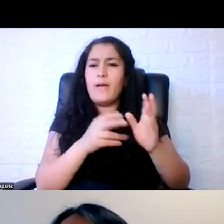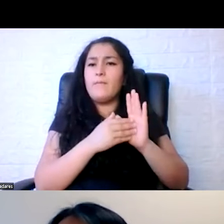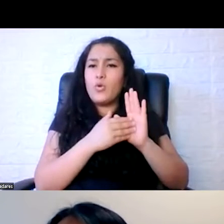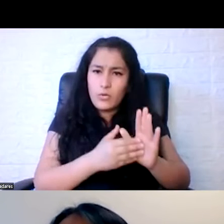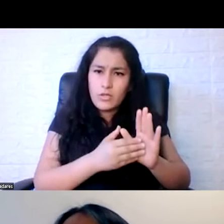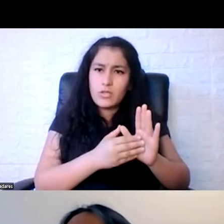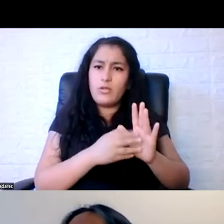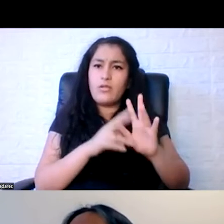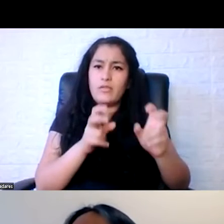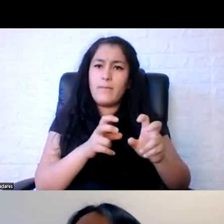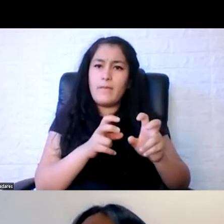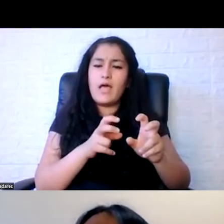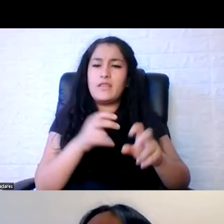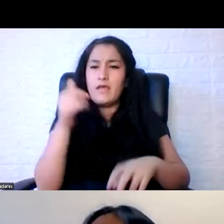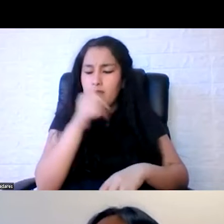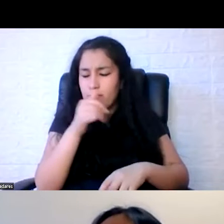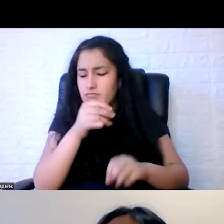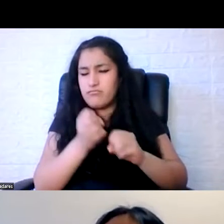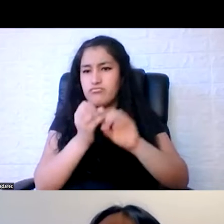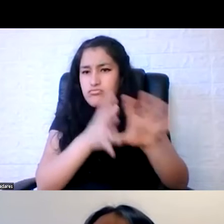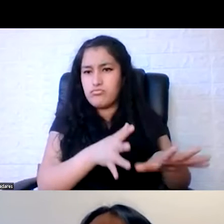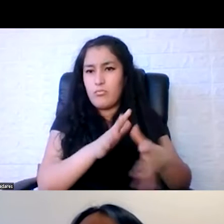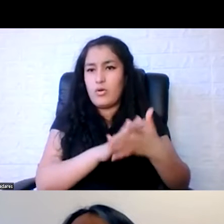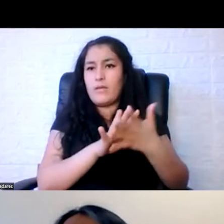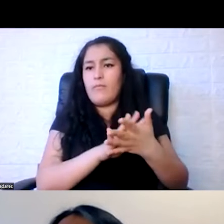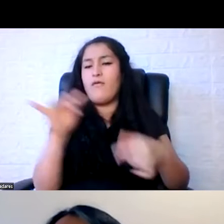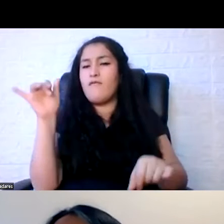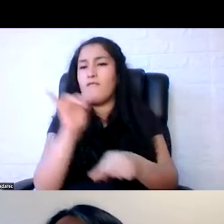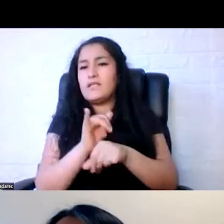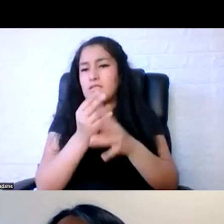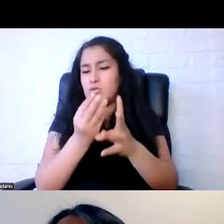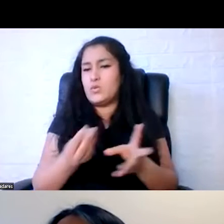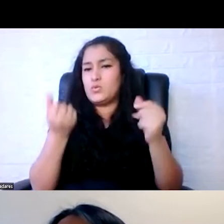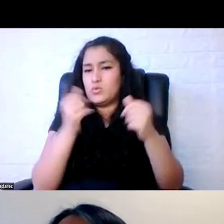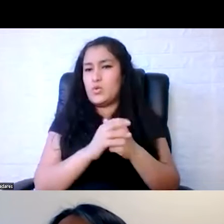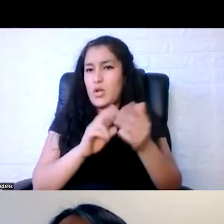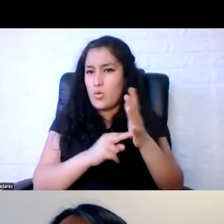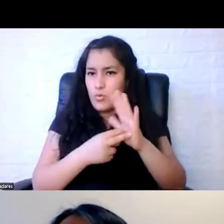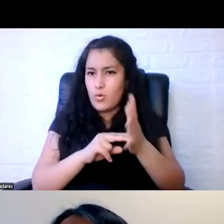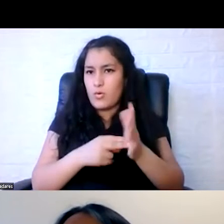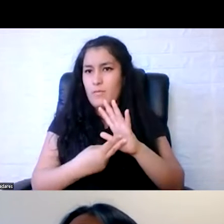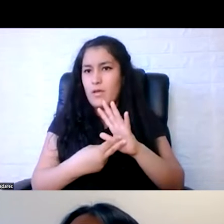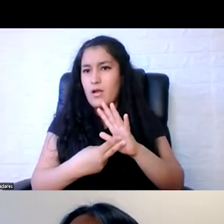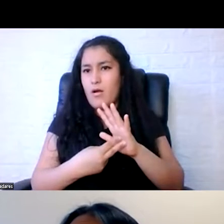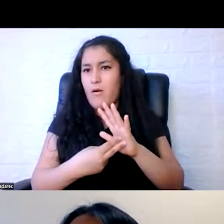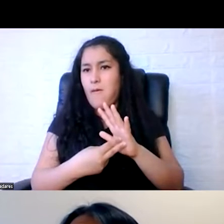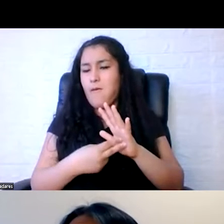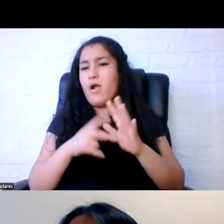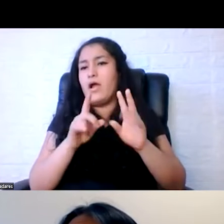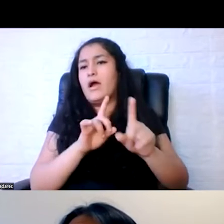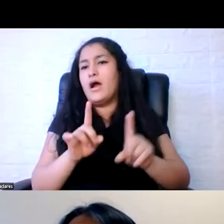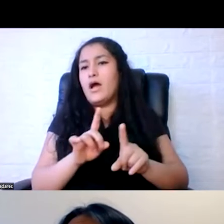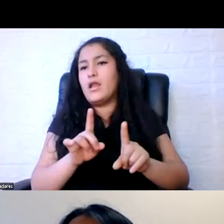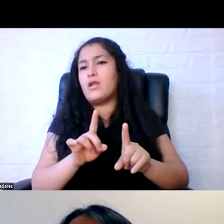de residuos como falsa solución, nosotros lo decimos, al problema de la no gestión de los